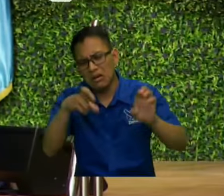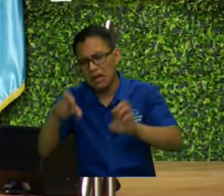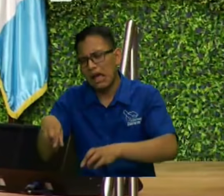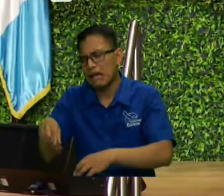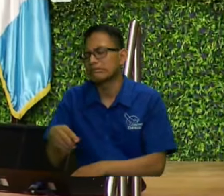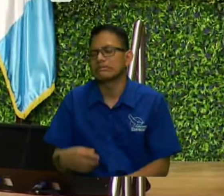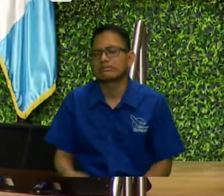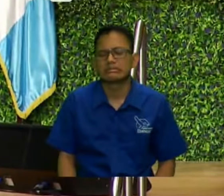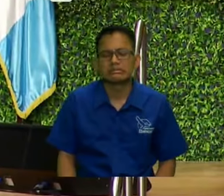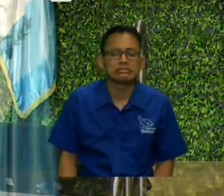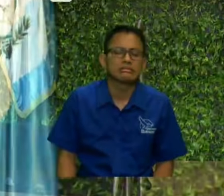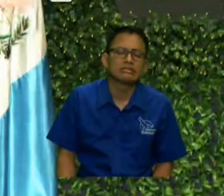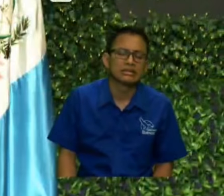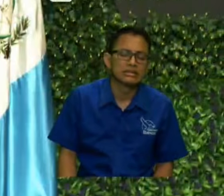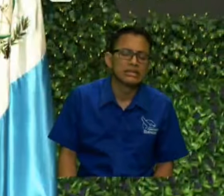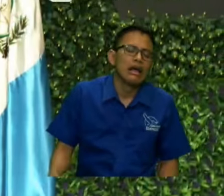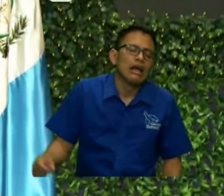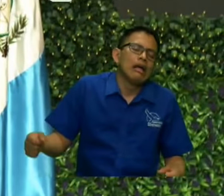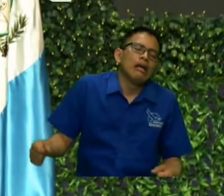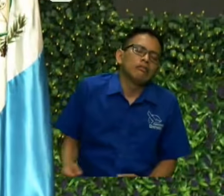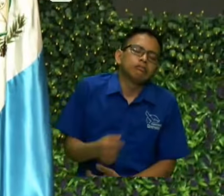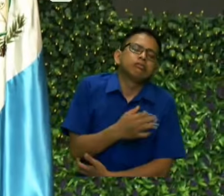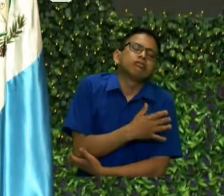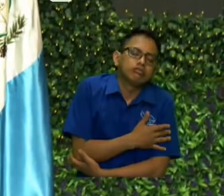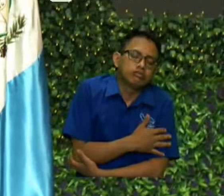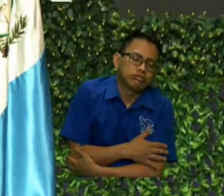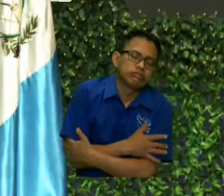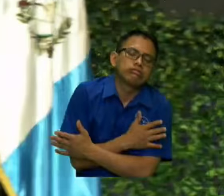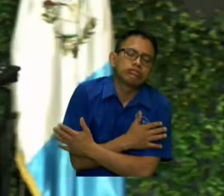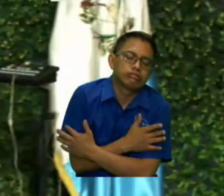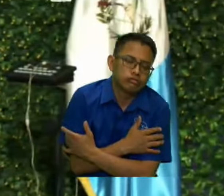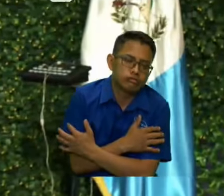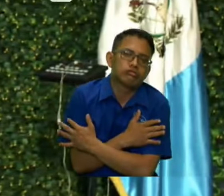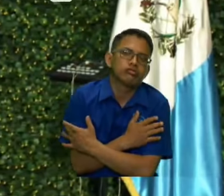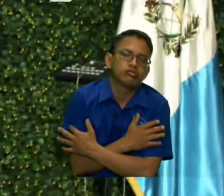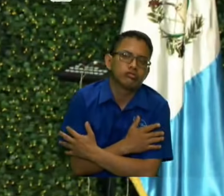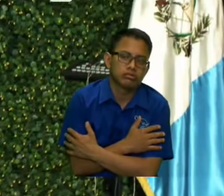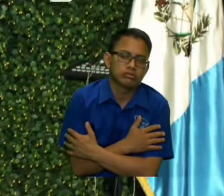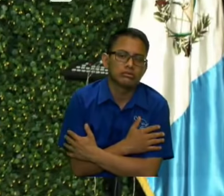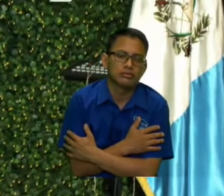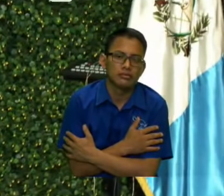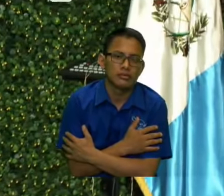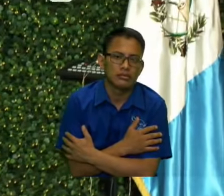oír nuestro testimonio. Está bueno, si quieren aburrirse, que se aburran, pero usted nunca.